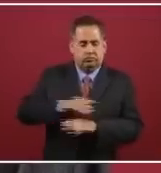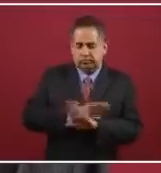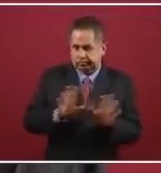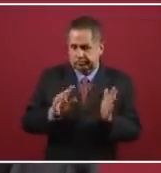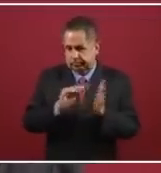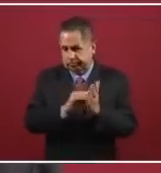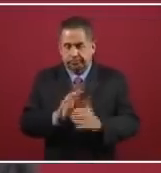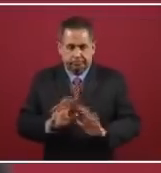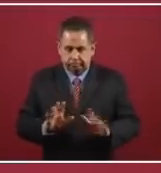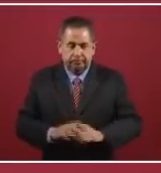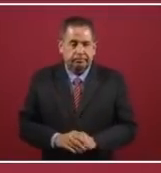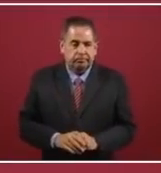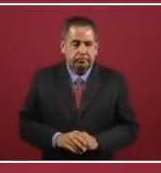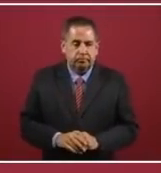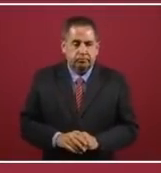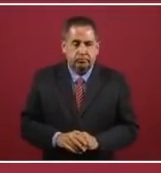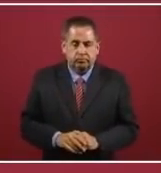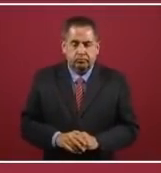Acerca de